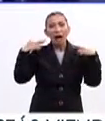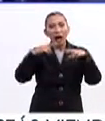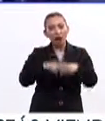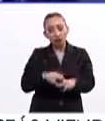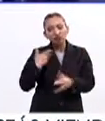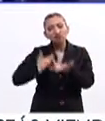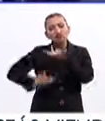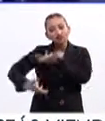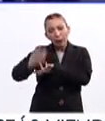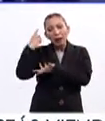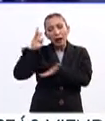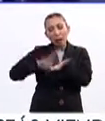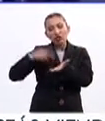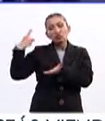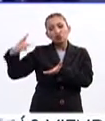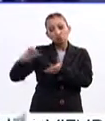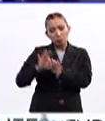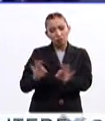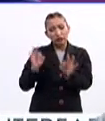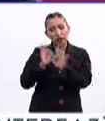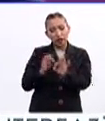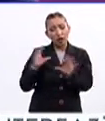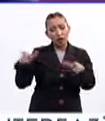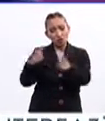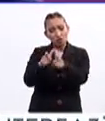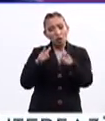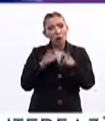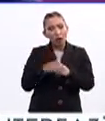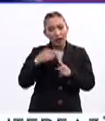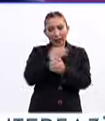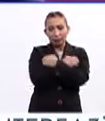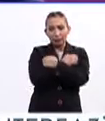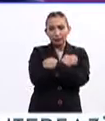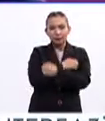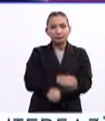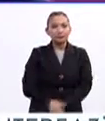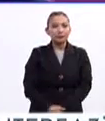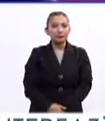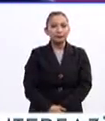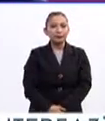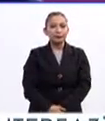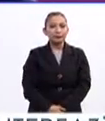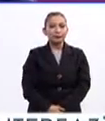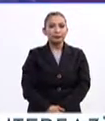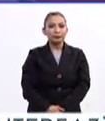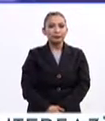magisterio para revalorar la importancia de este gremio en la educación.